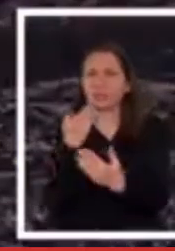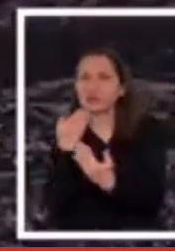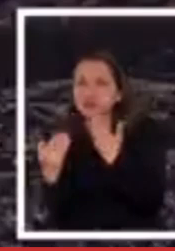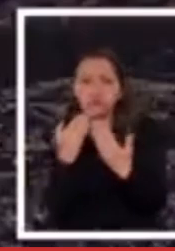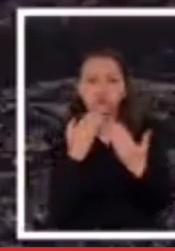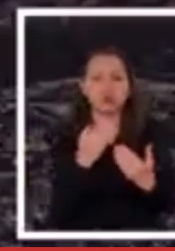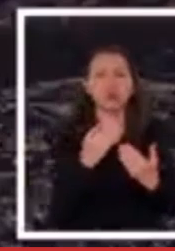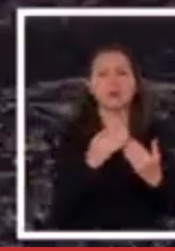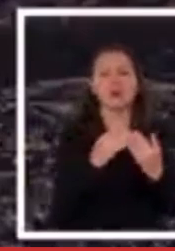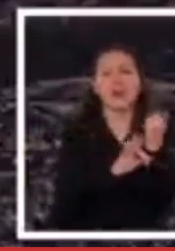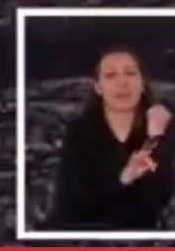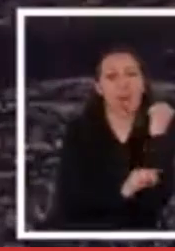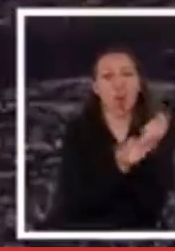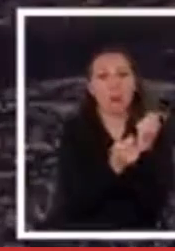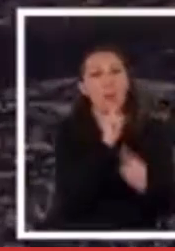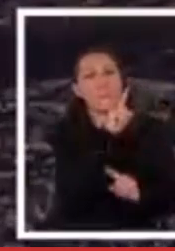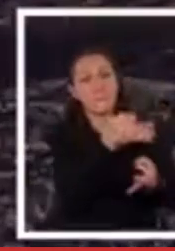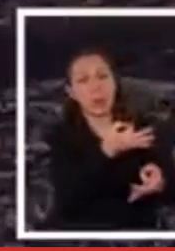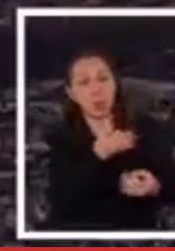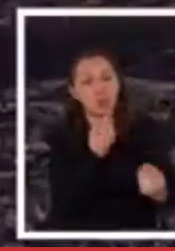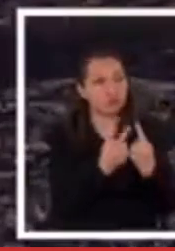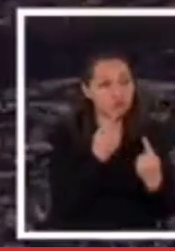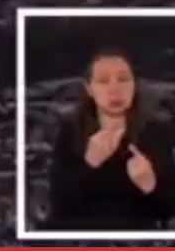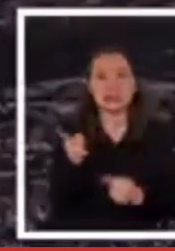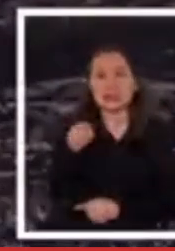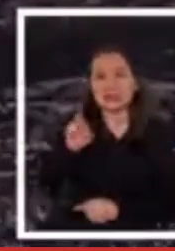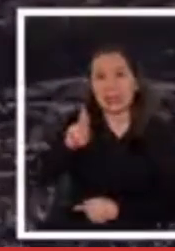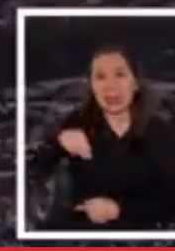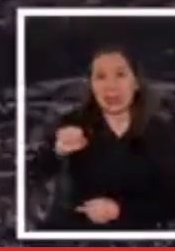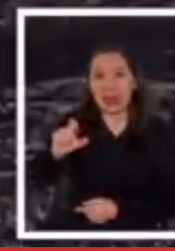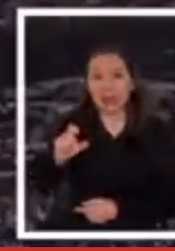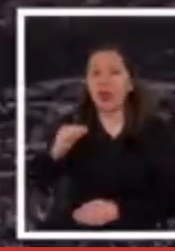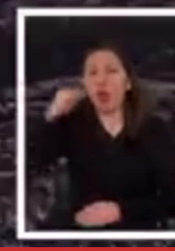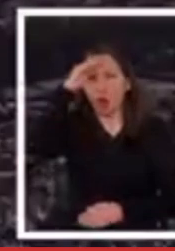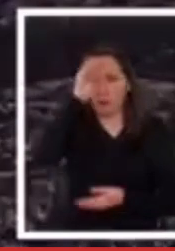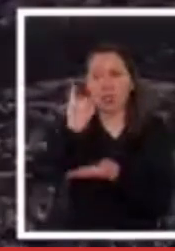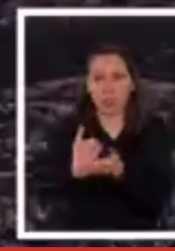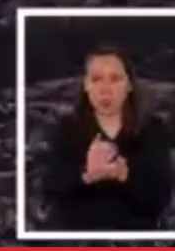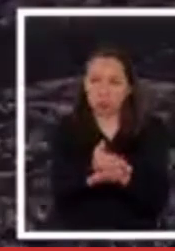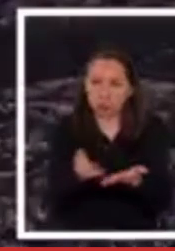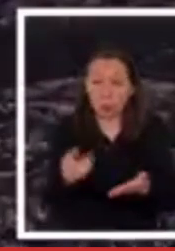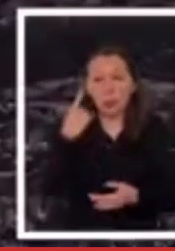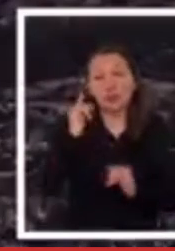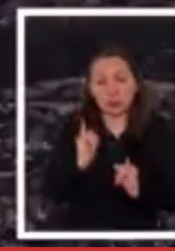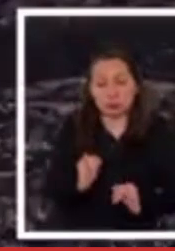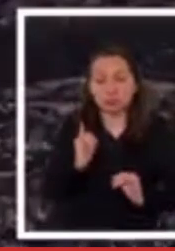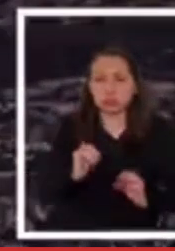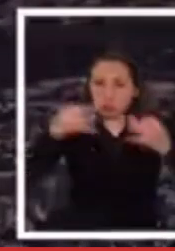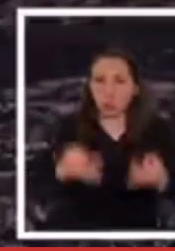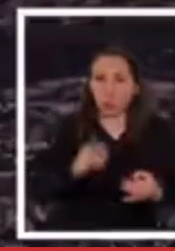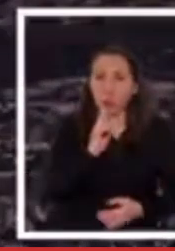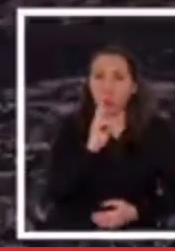diálogos la fiscalía económica se nos pregunta cosas trabajo con con sernac confíen en la instituciones Pero lo que sí podemos dar